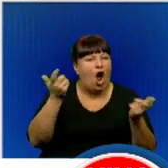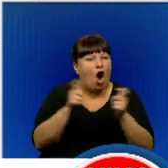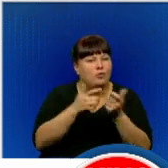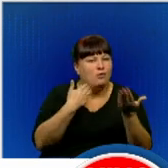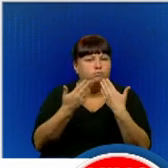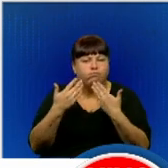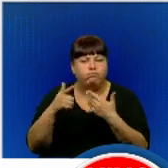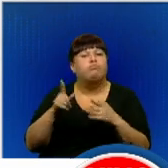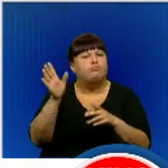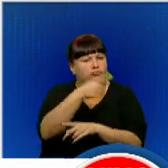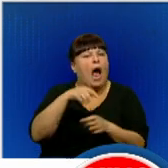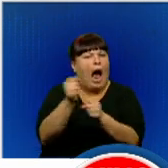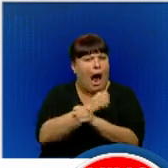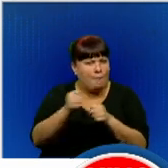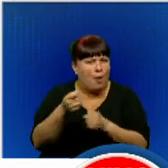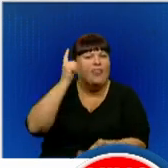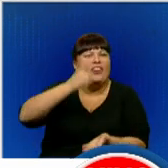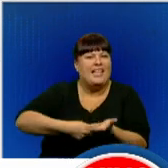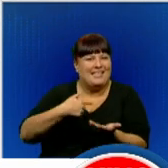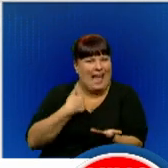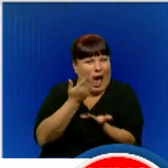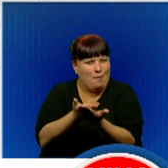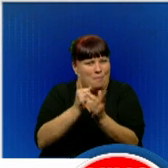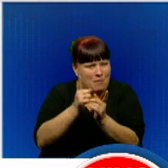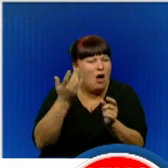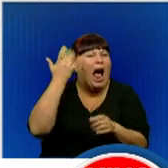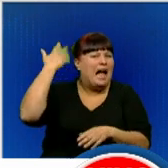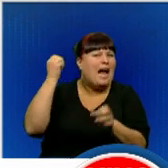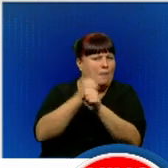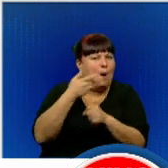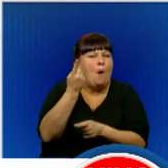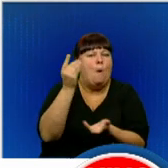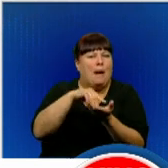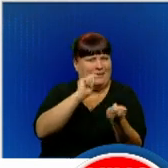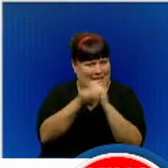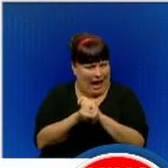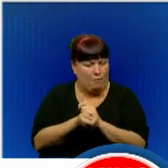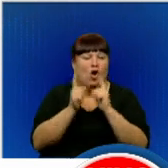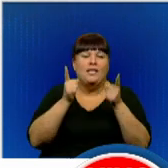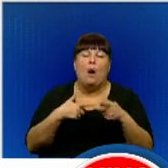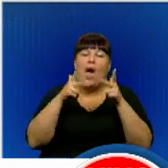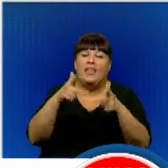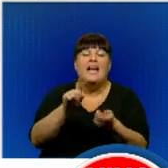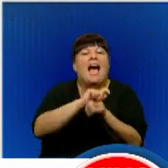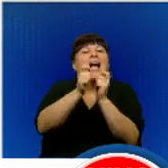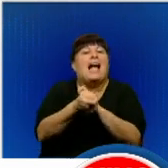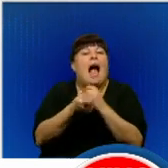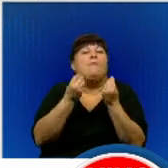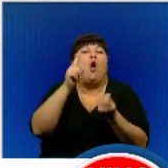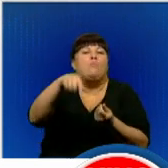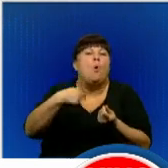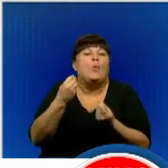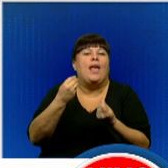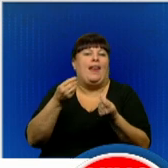fueron aprobadas en el dictamen que estamos considerando quiero decirle también que ese cambio es producto de las conversaciones